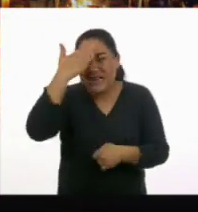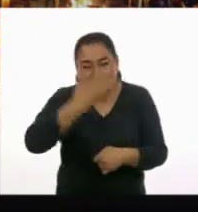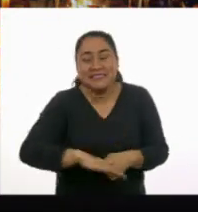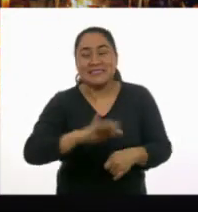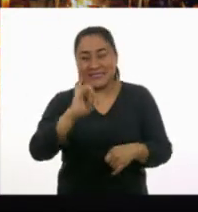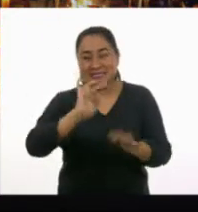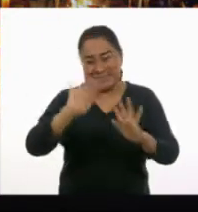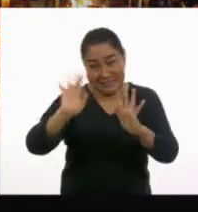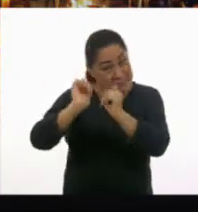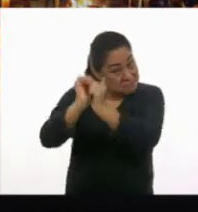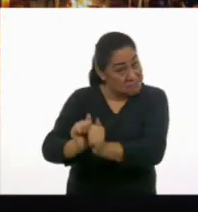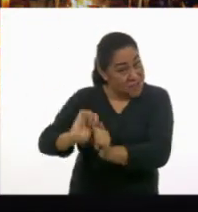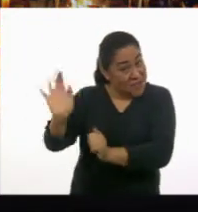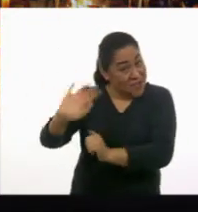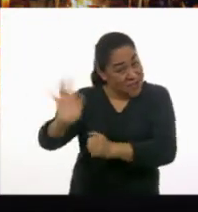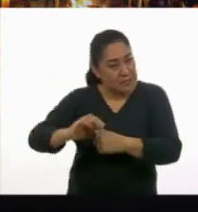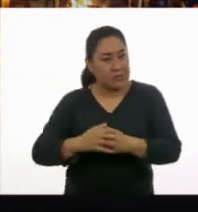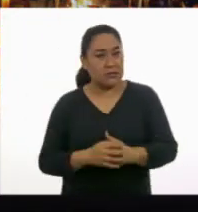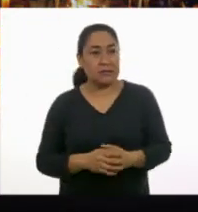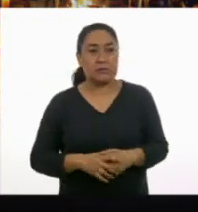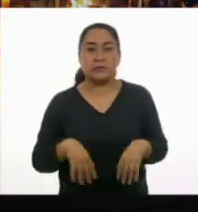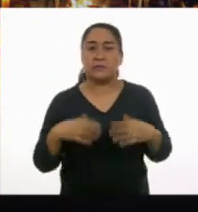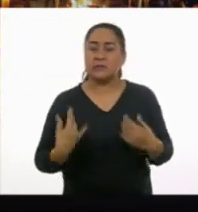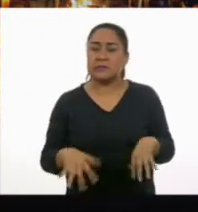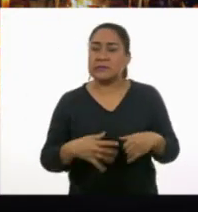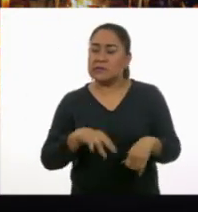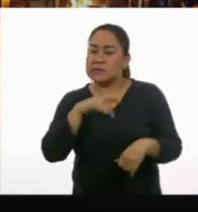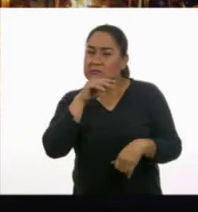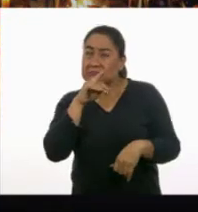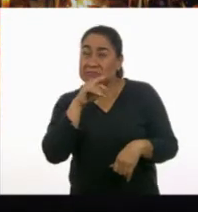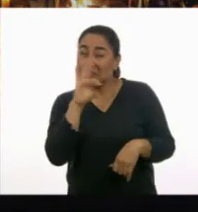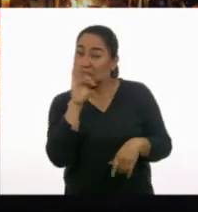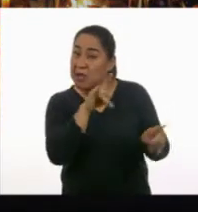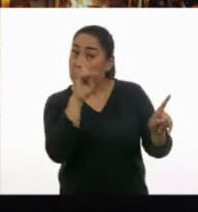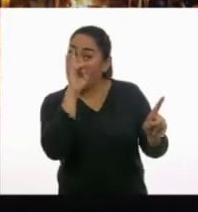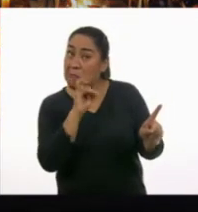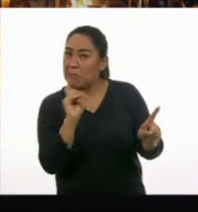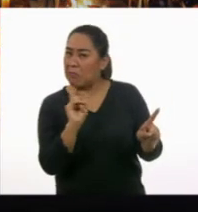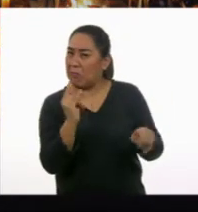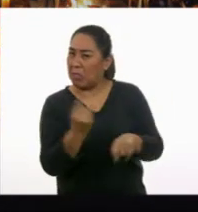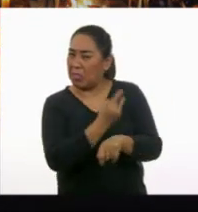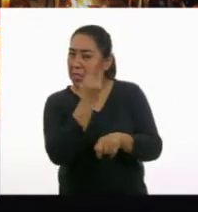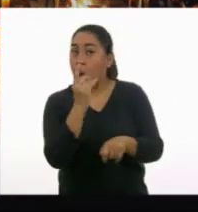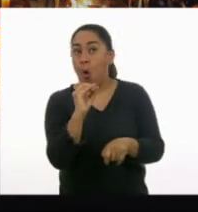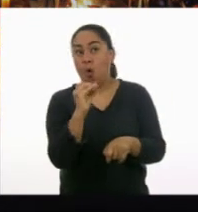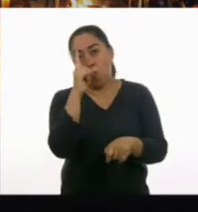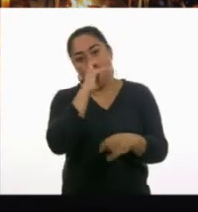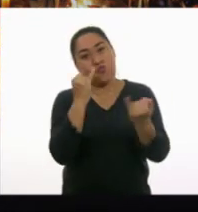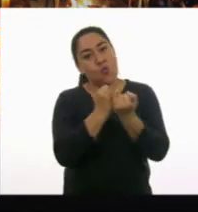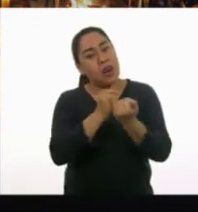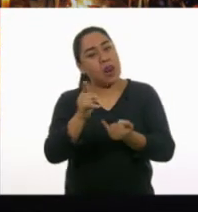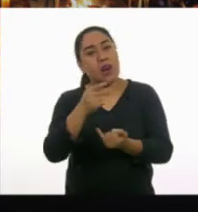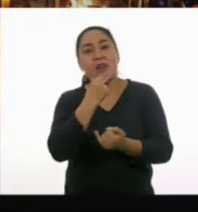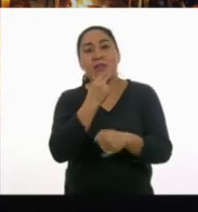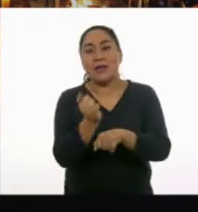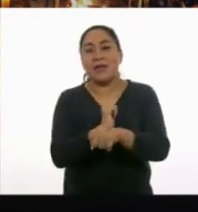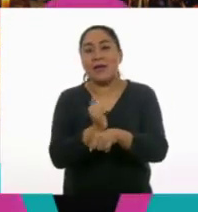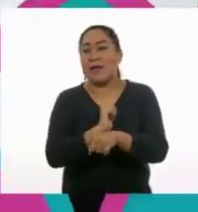te quedas, hija. Qué preocupación, qué tal que no están tan guapos, o qué tal que están tan guapos como Ignacio López Tarso, qué